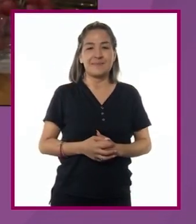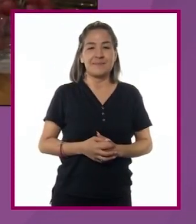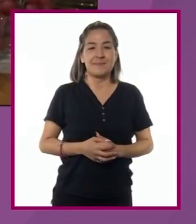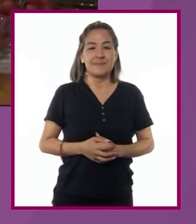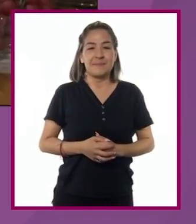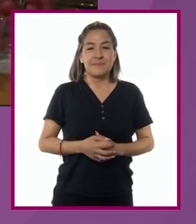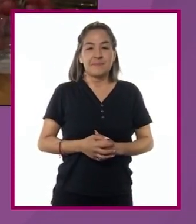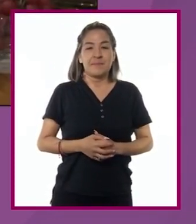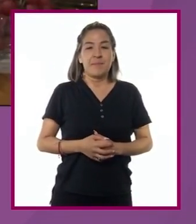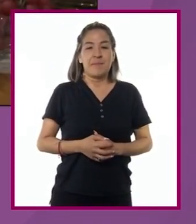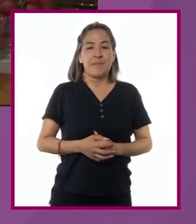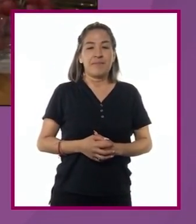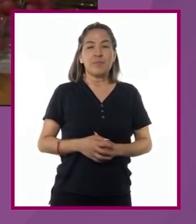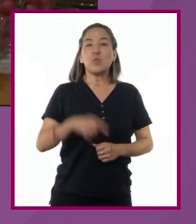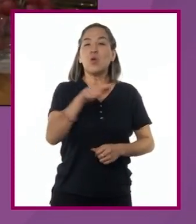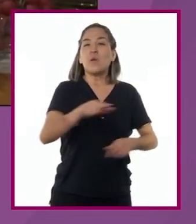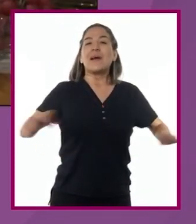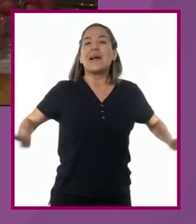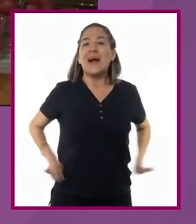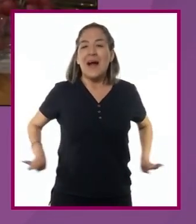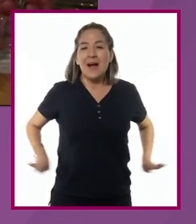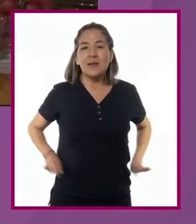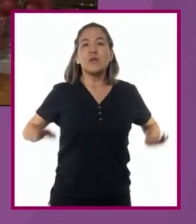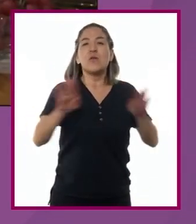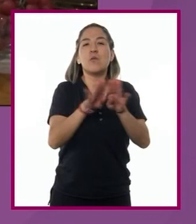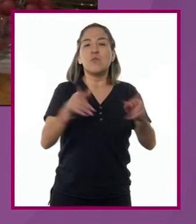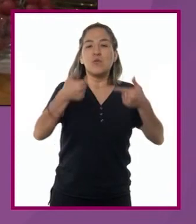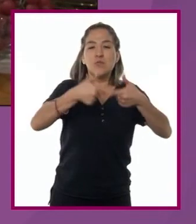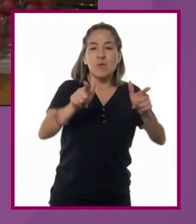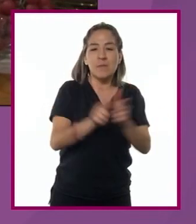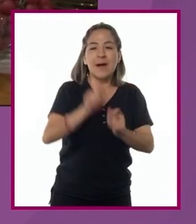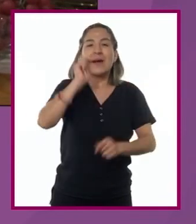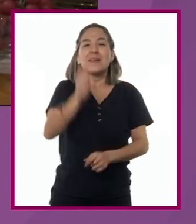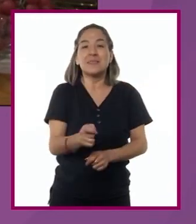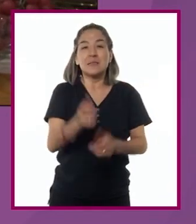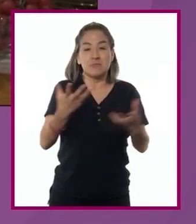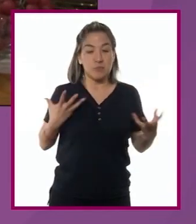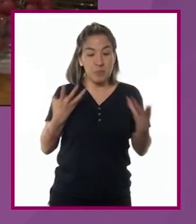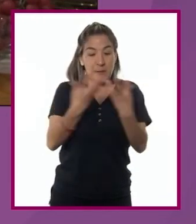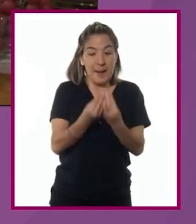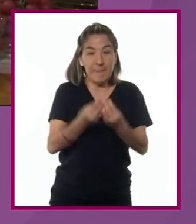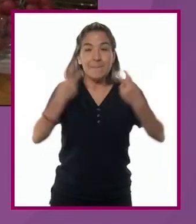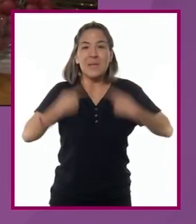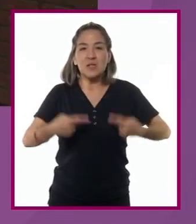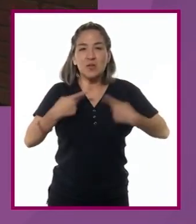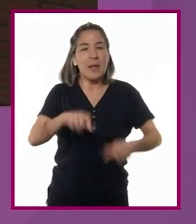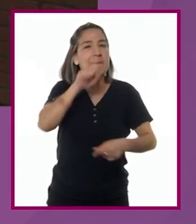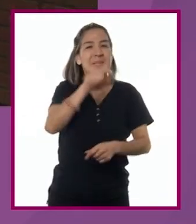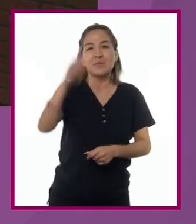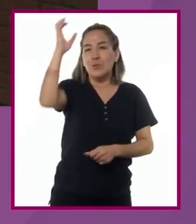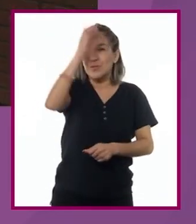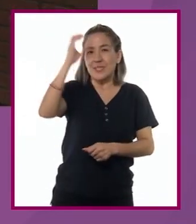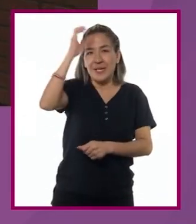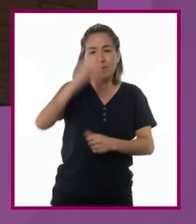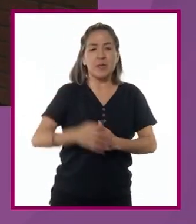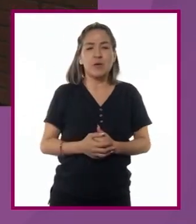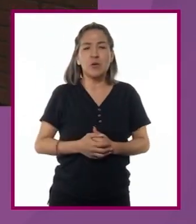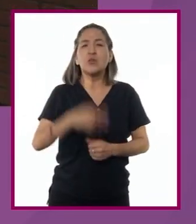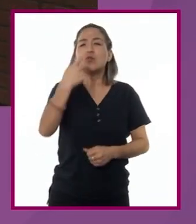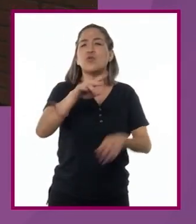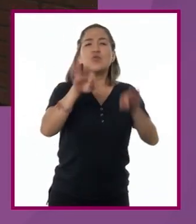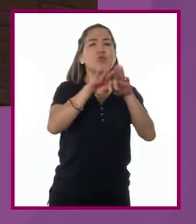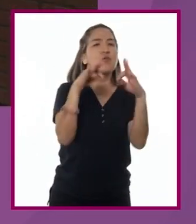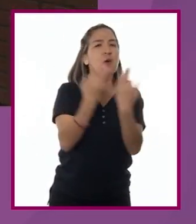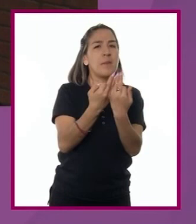El carácter colaborativo es un trabajo hecho entre colegas. ¿Y qué estructura